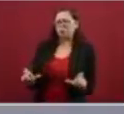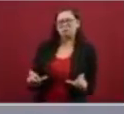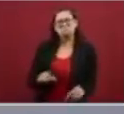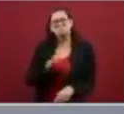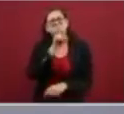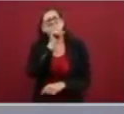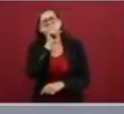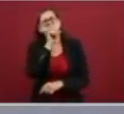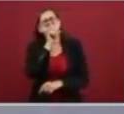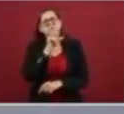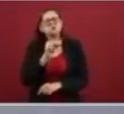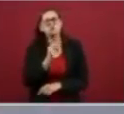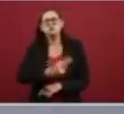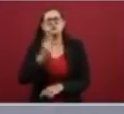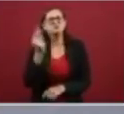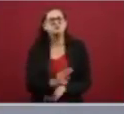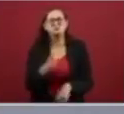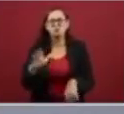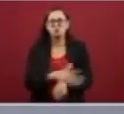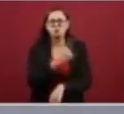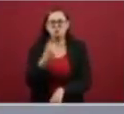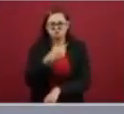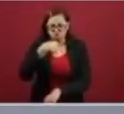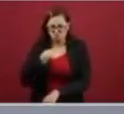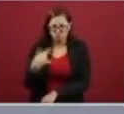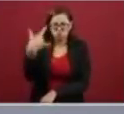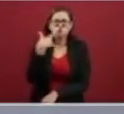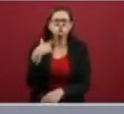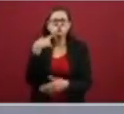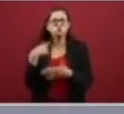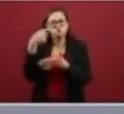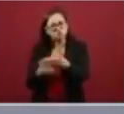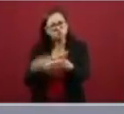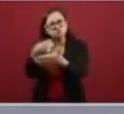lucha por la justicia no tiene nada que temer.